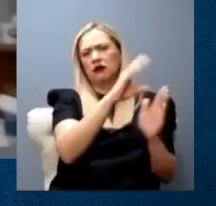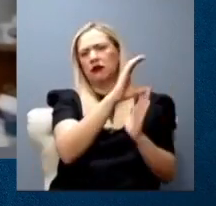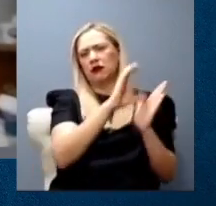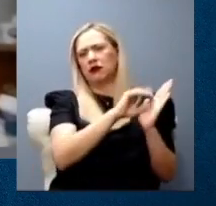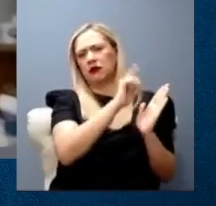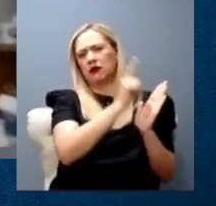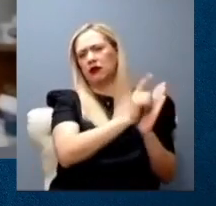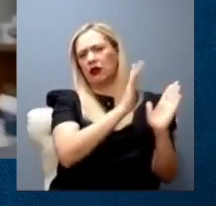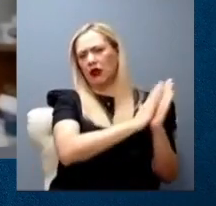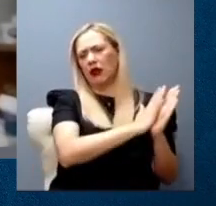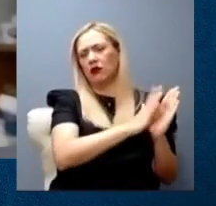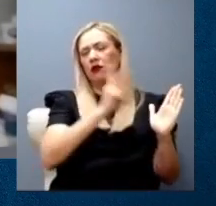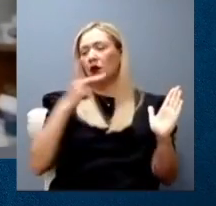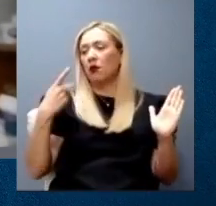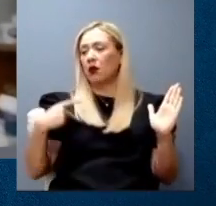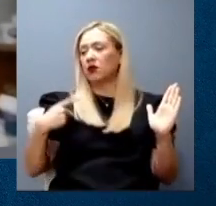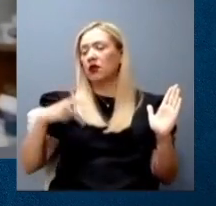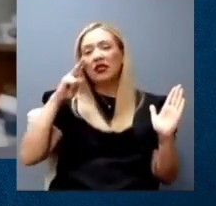a tener